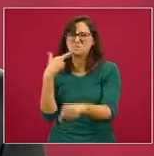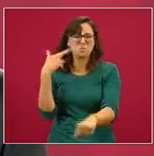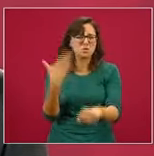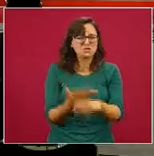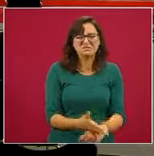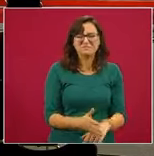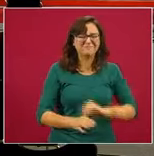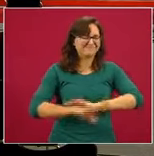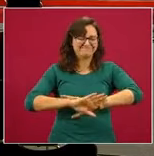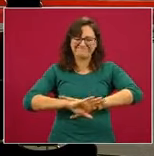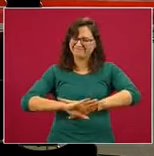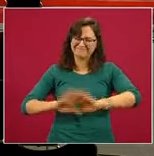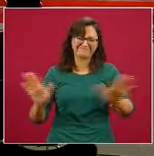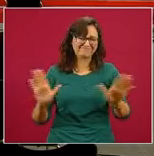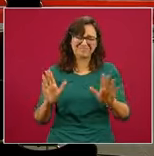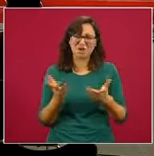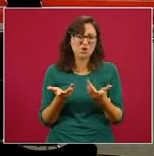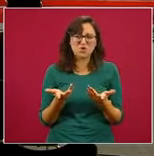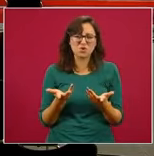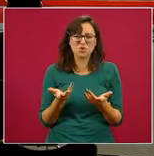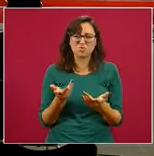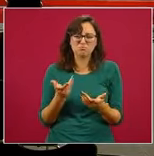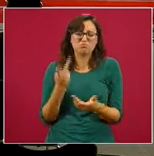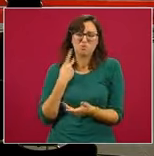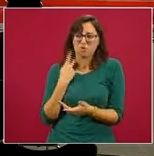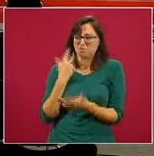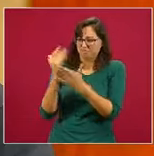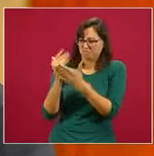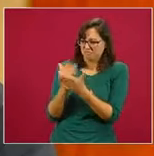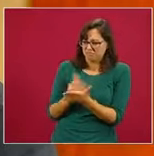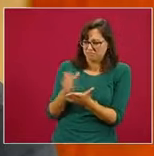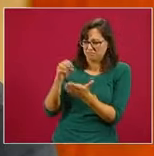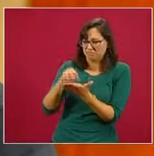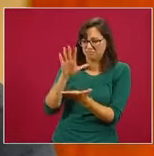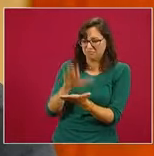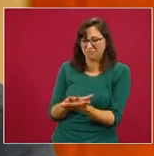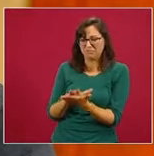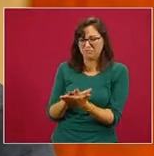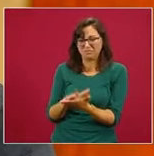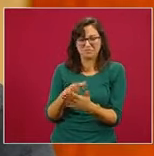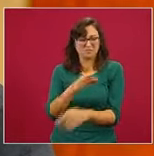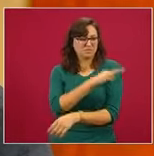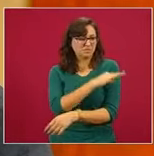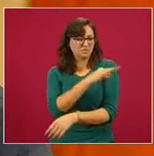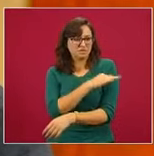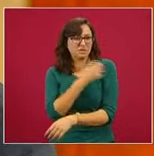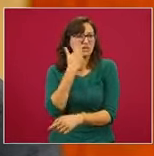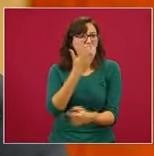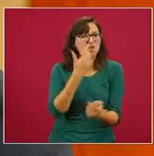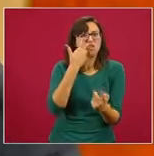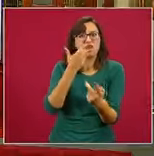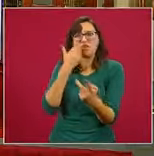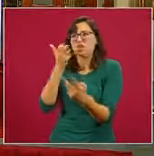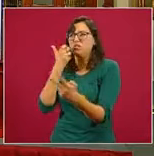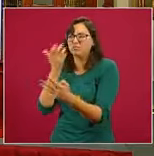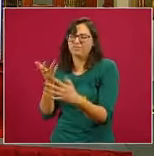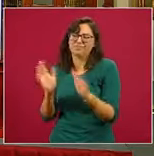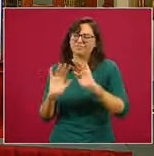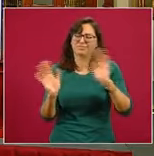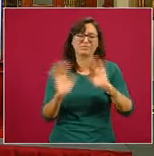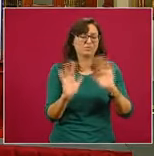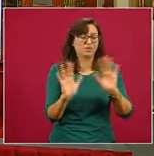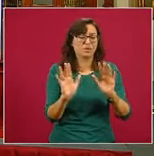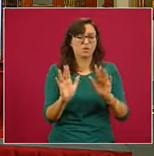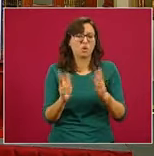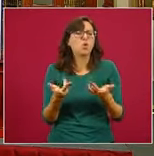sanitaria y tampoco las políticas públicas en donde se definen los candidatos deseables de vacunas. La manera en que